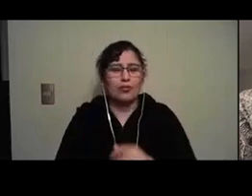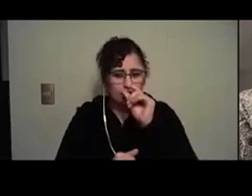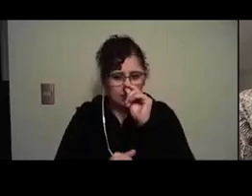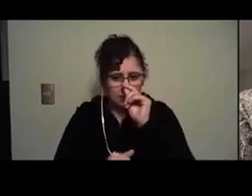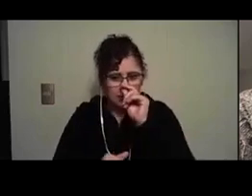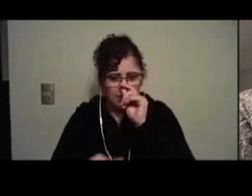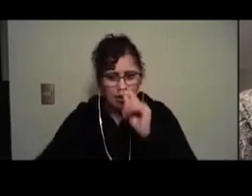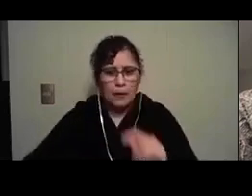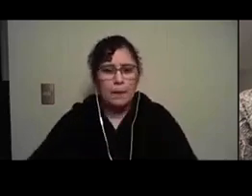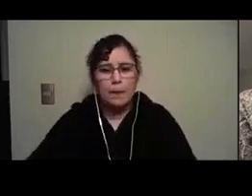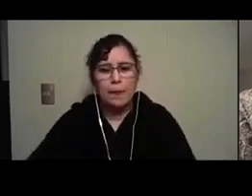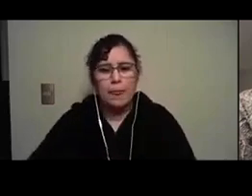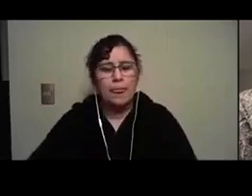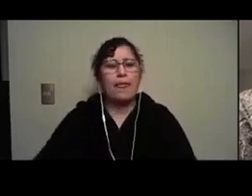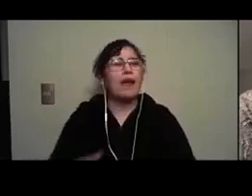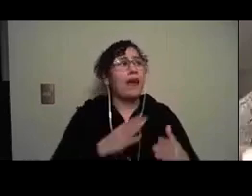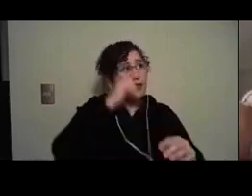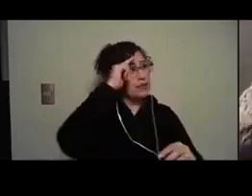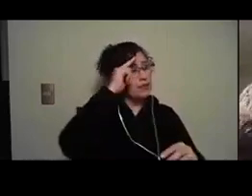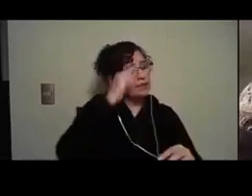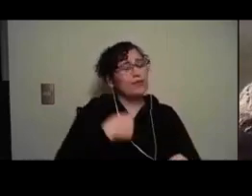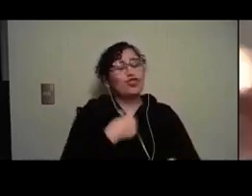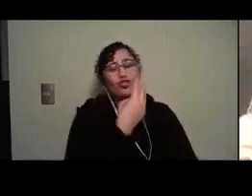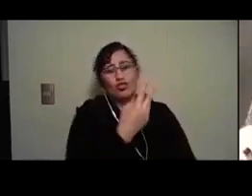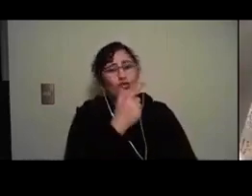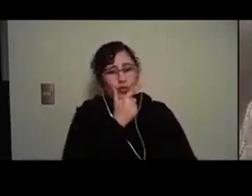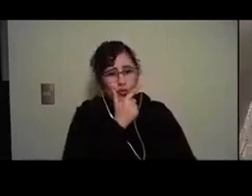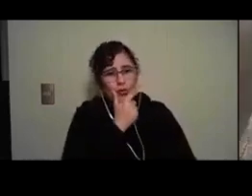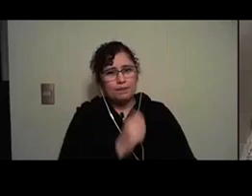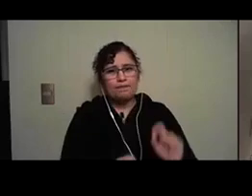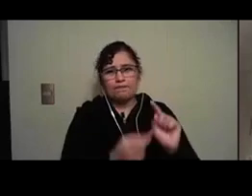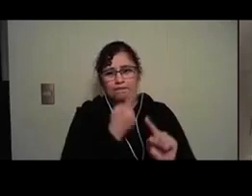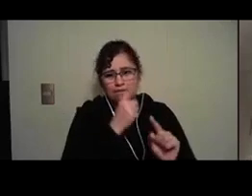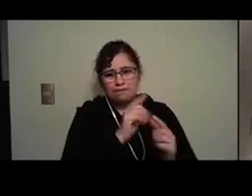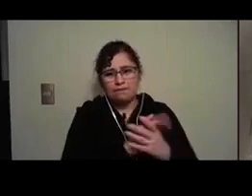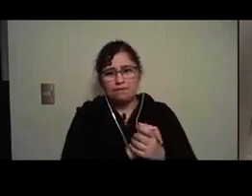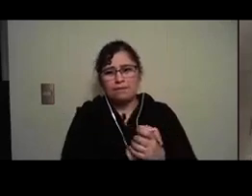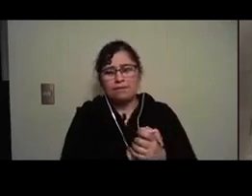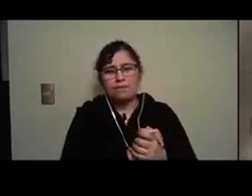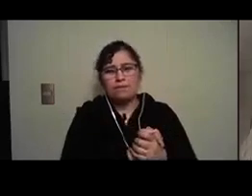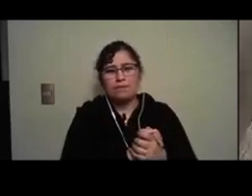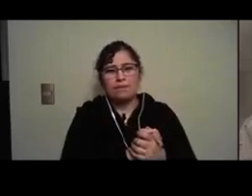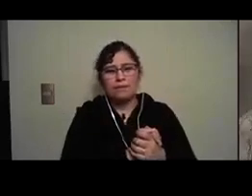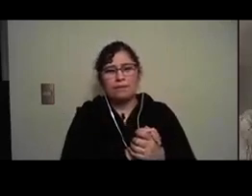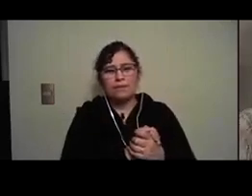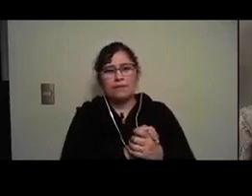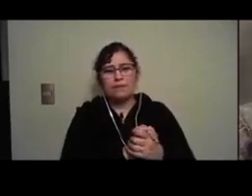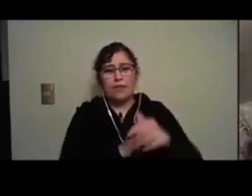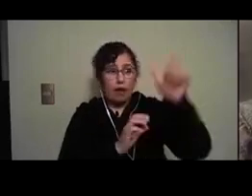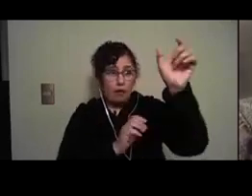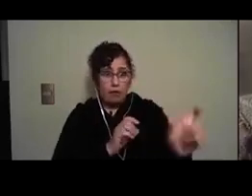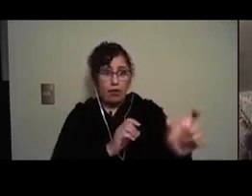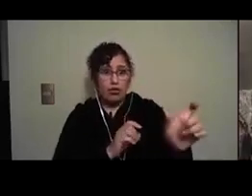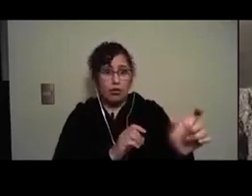Profe, yo tengo ¿Sí? dos dudas. Ya, a ver, la primera. Una tiene que ver con una persona que ha